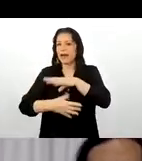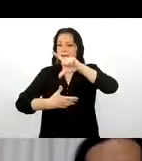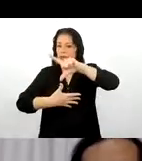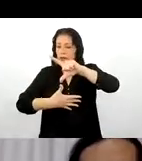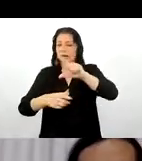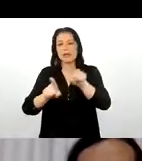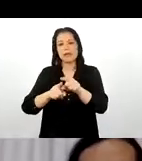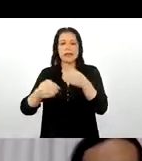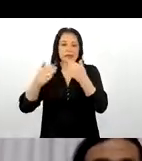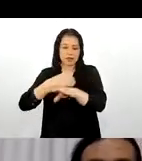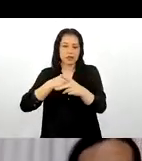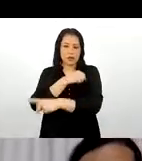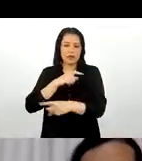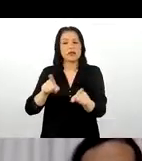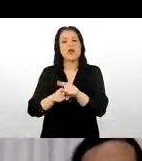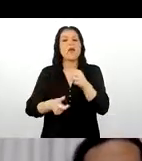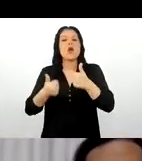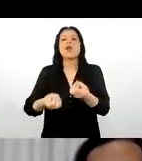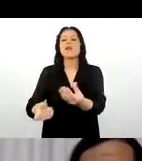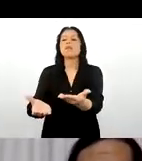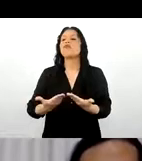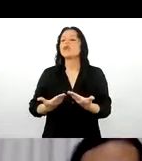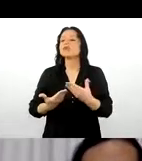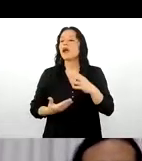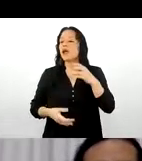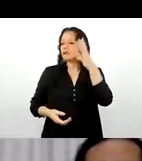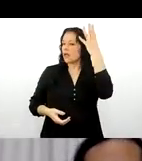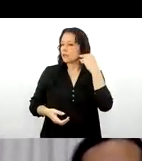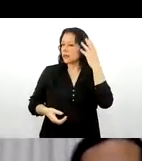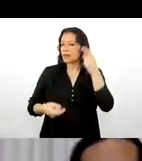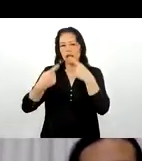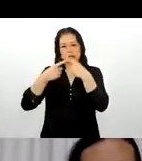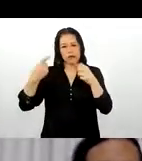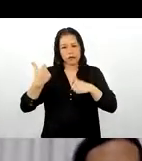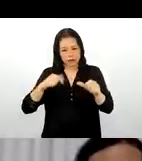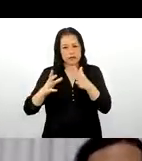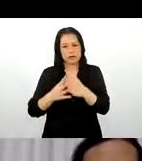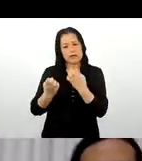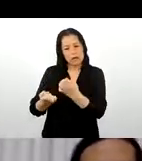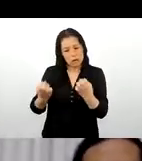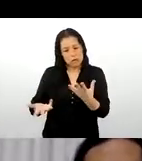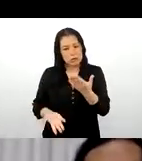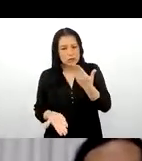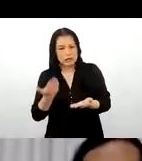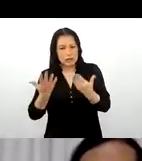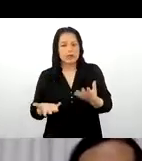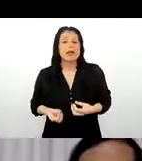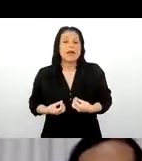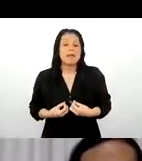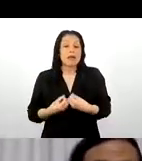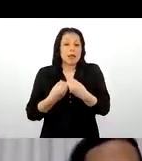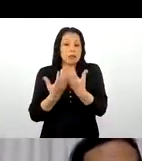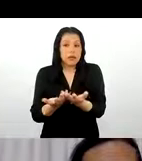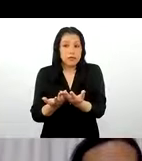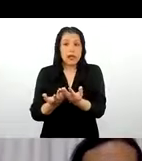las experiencias que pueda ofrecerte el destino, ¿no? Un conjunto de actividades y elementos que no solamente puedan brindar de